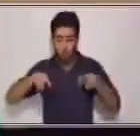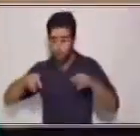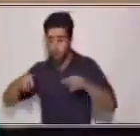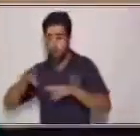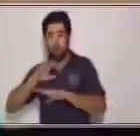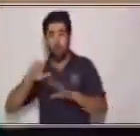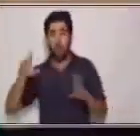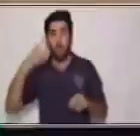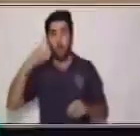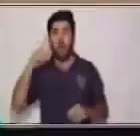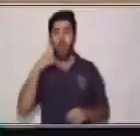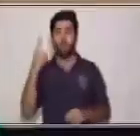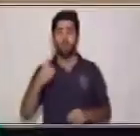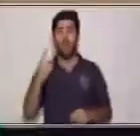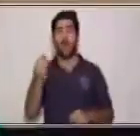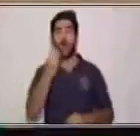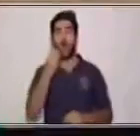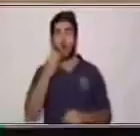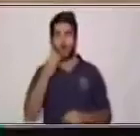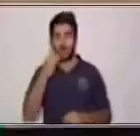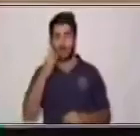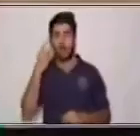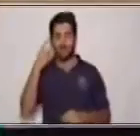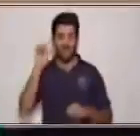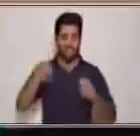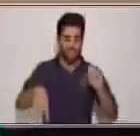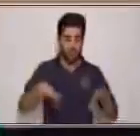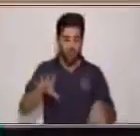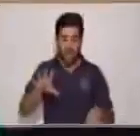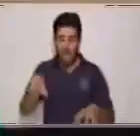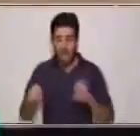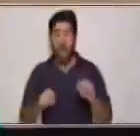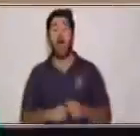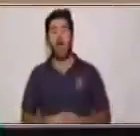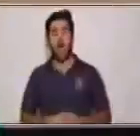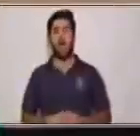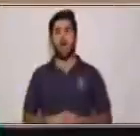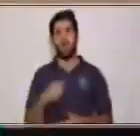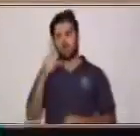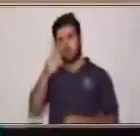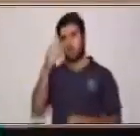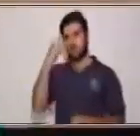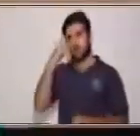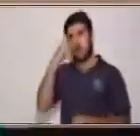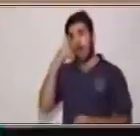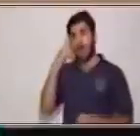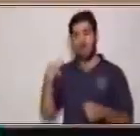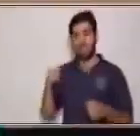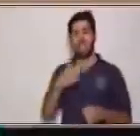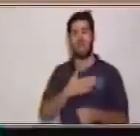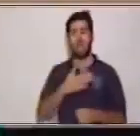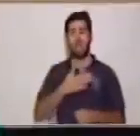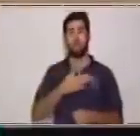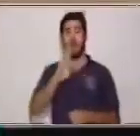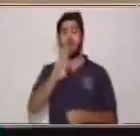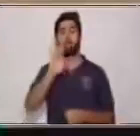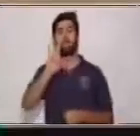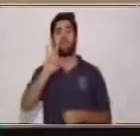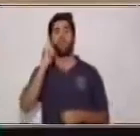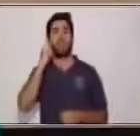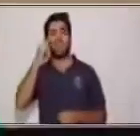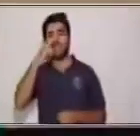comida entre la basura. Si pensamos y reflexionamos en lo que leí, te estoy hablando de un buitre, ¿verdad?